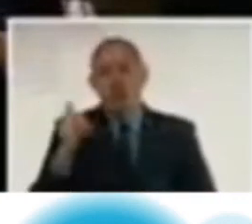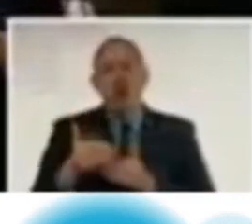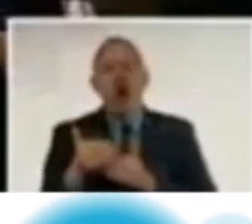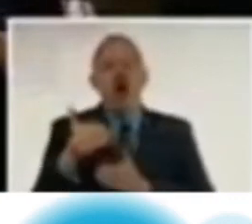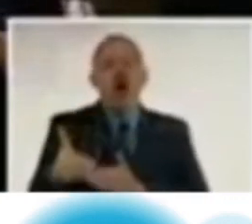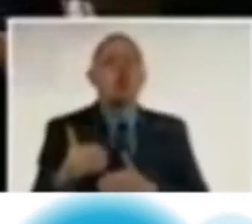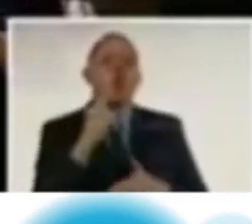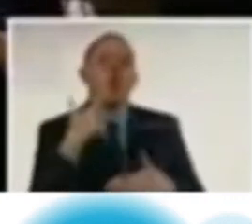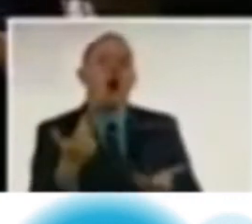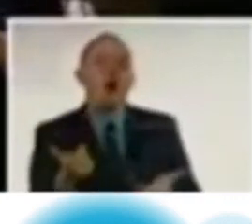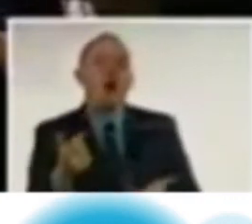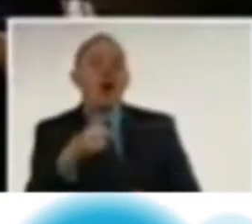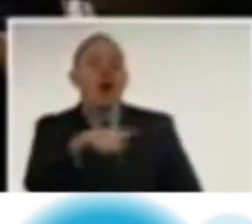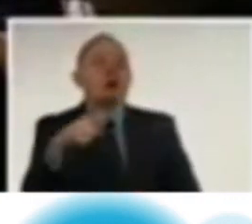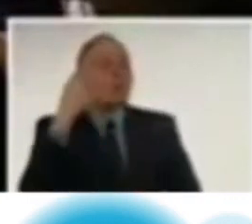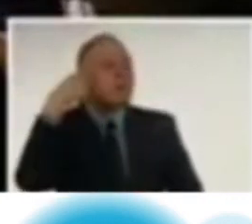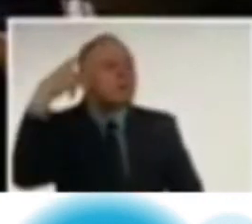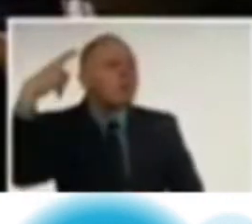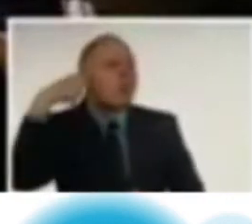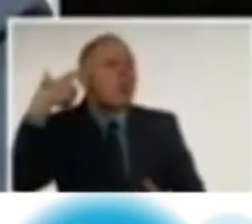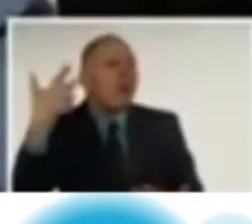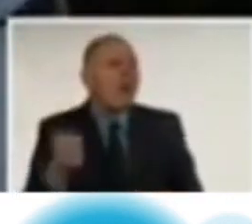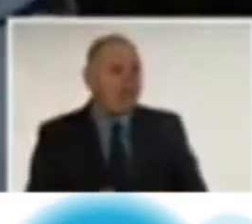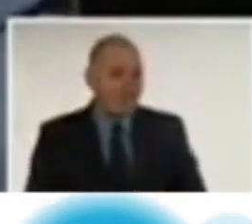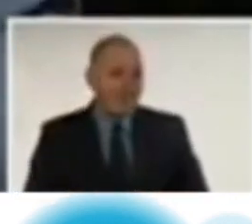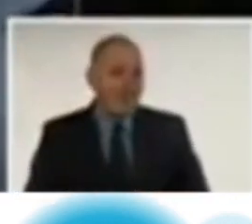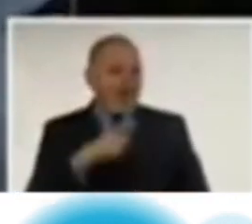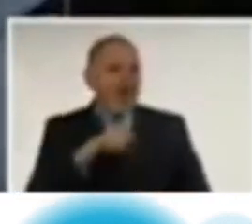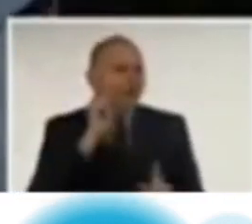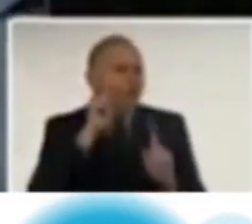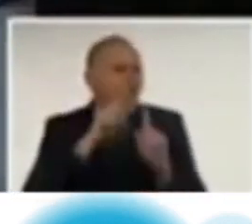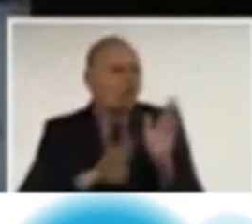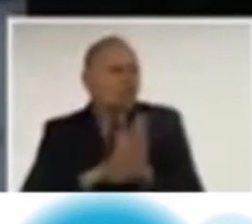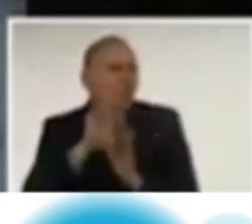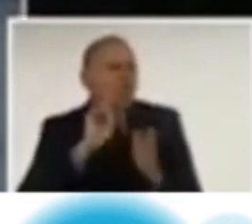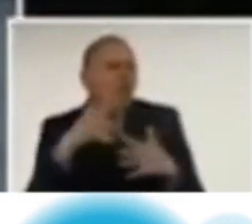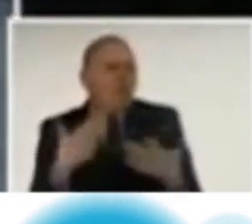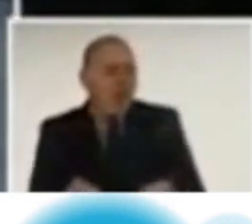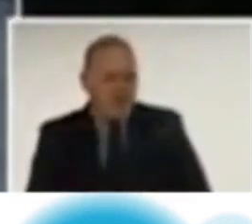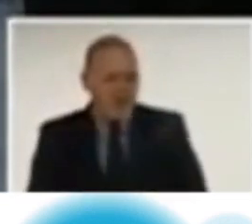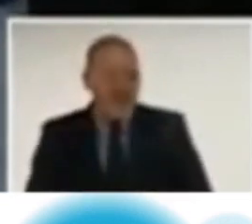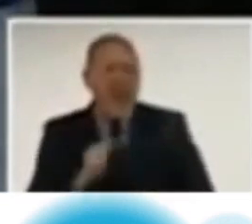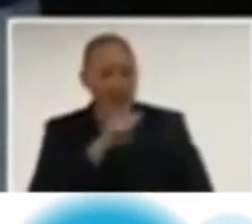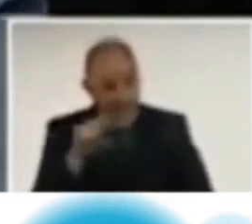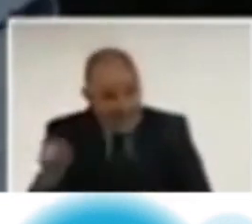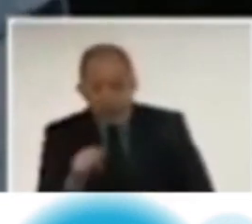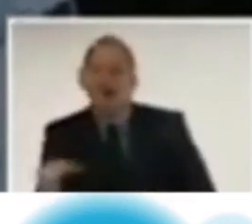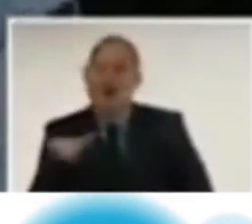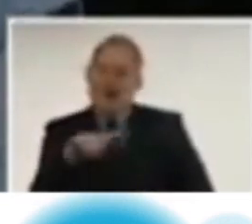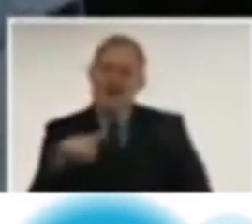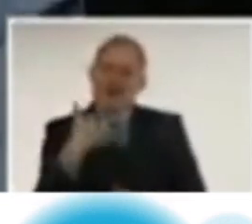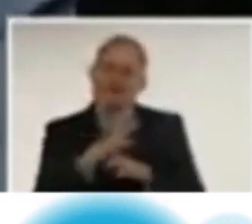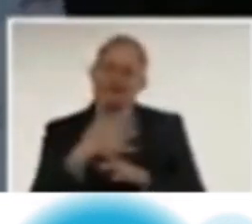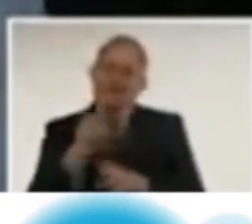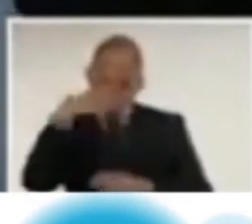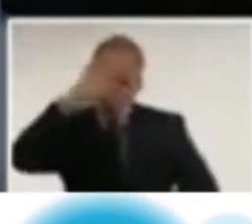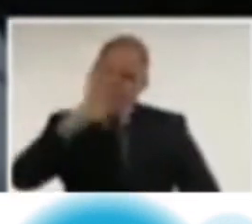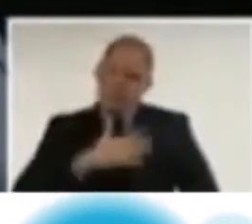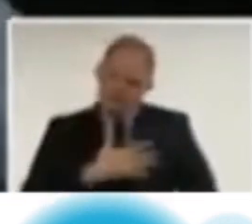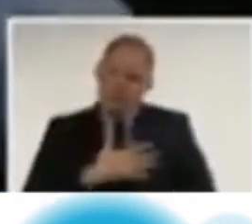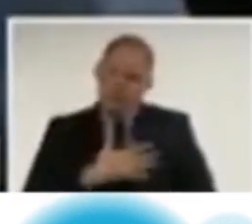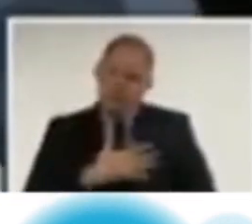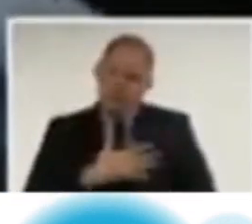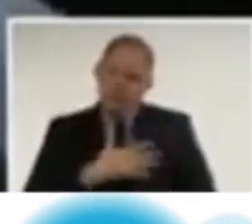sueños realizaciones colectivas y el orgullo de ser cubanos se construye no solamente